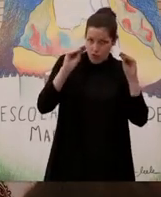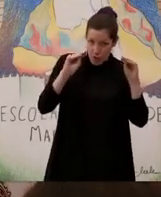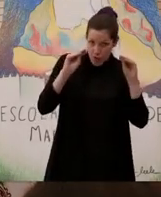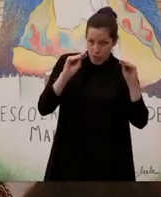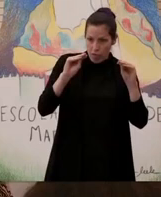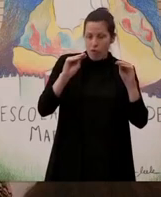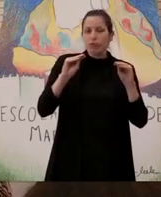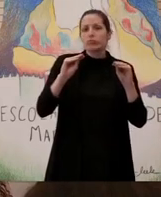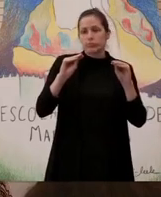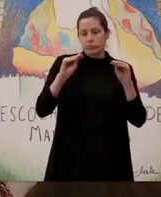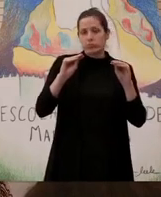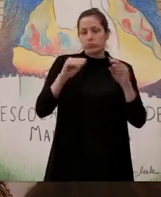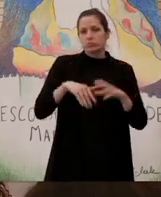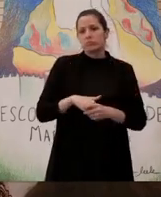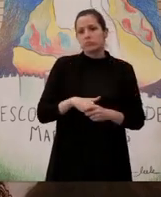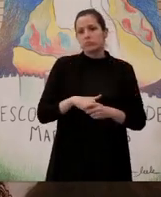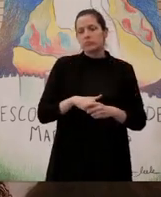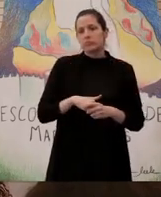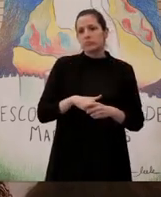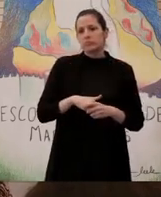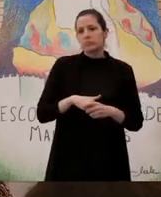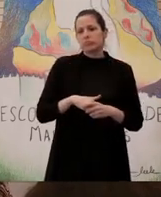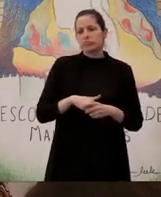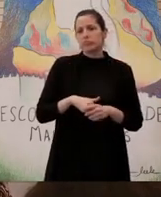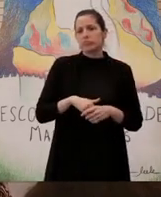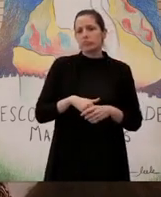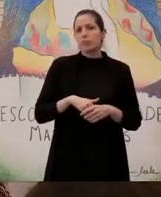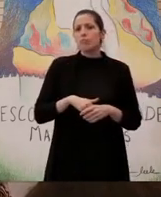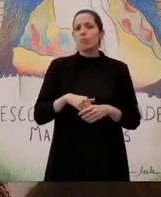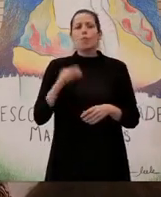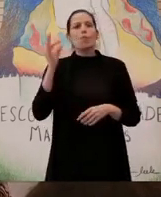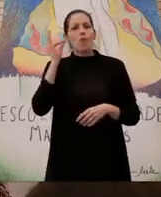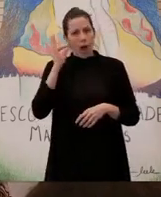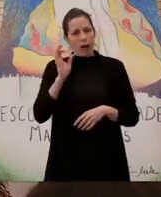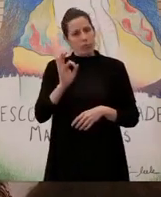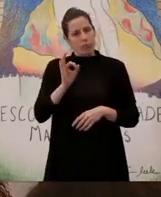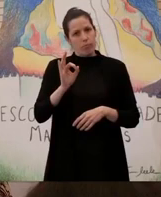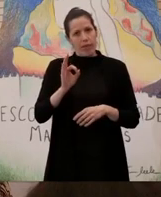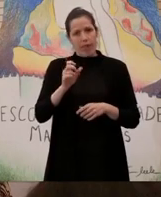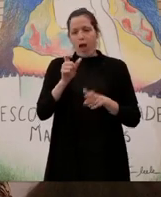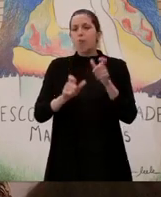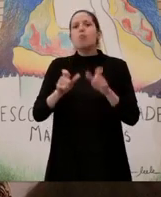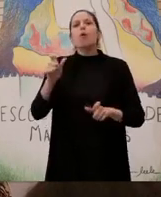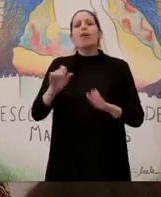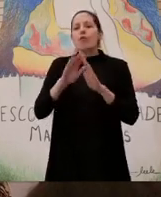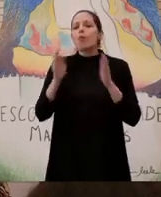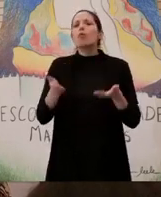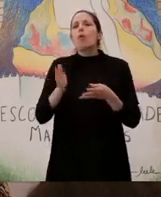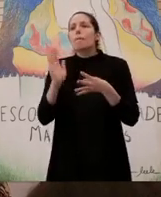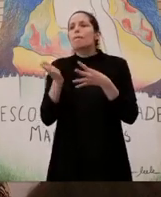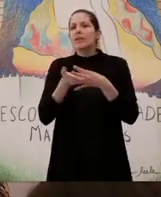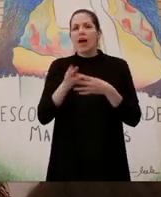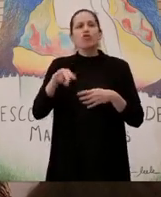e asmuyeres efectivamente somos a mitad de la población no somos un grupo un grupillo un colectivo